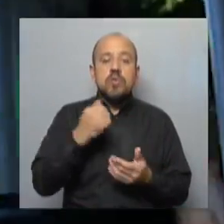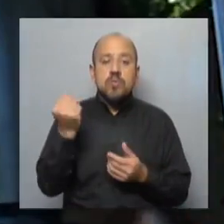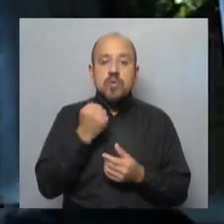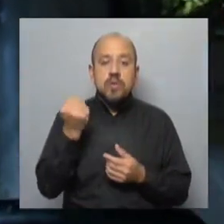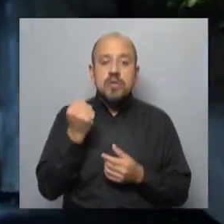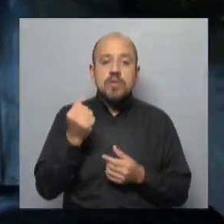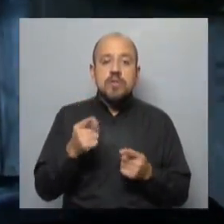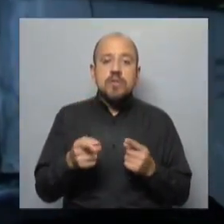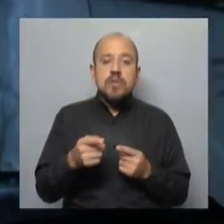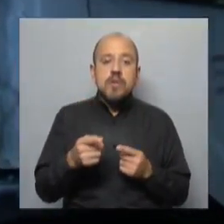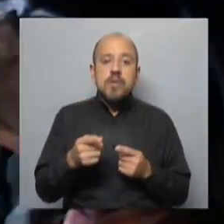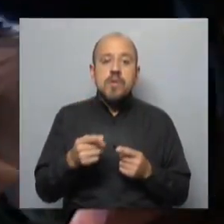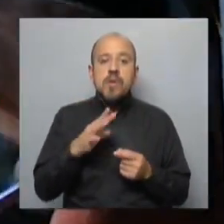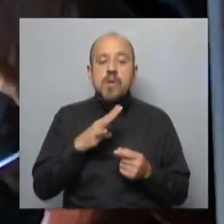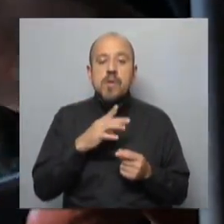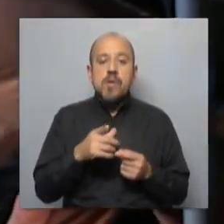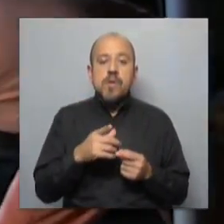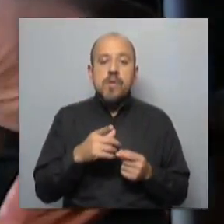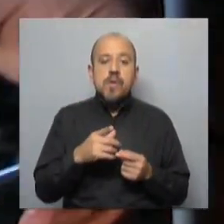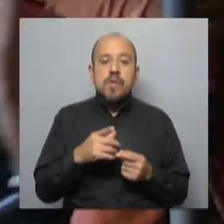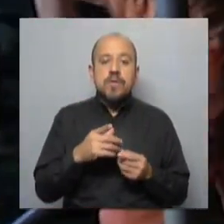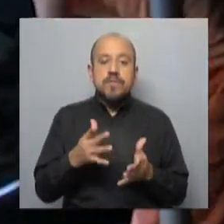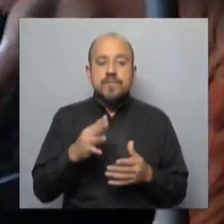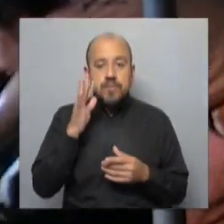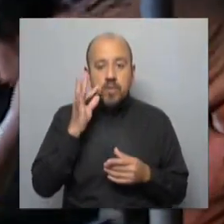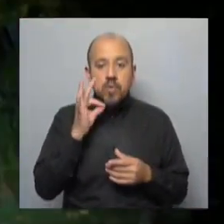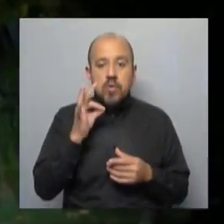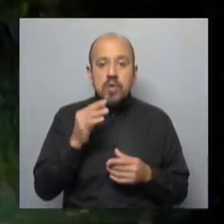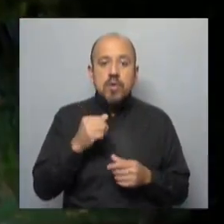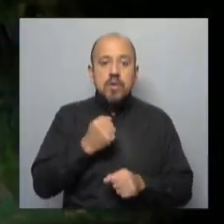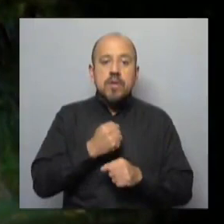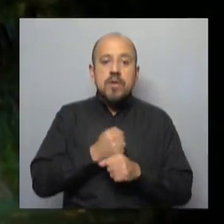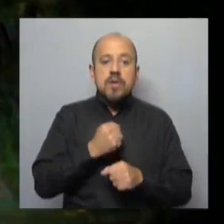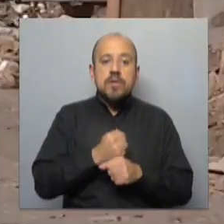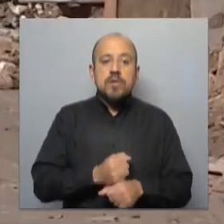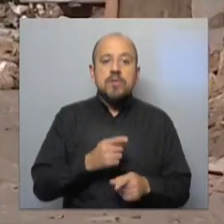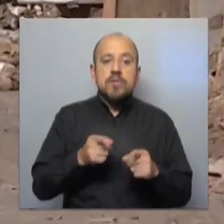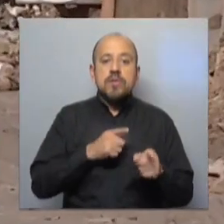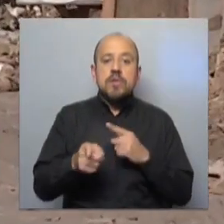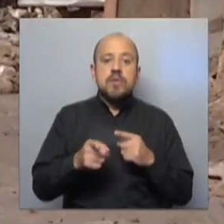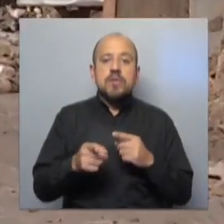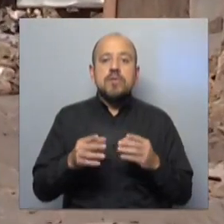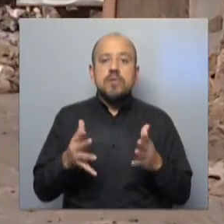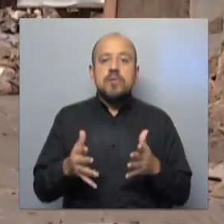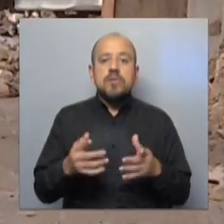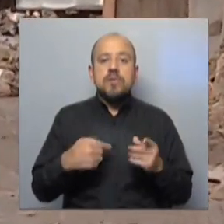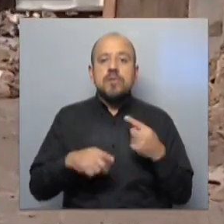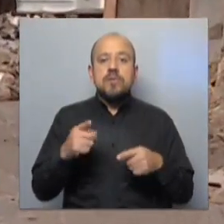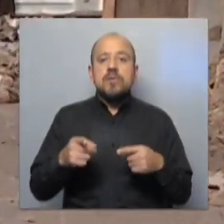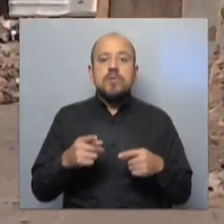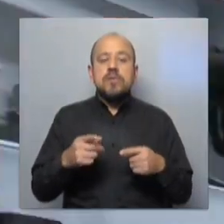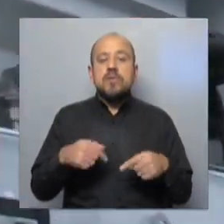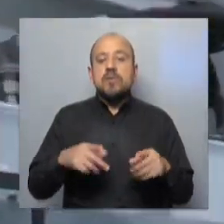ambiental que haya generación de oportunidades de empleo digno directo e indirecto con inclusión